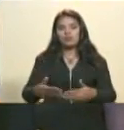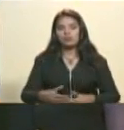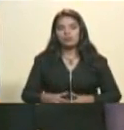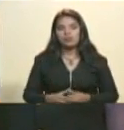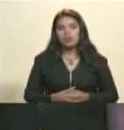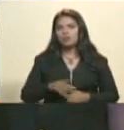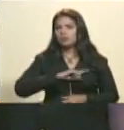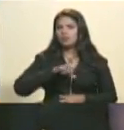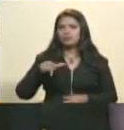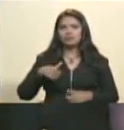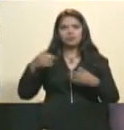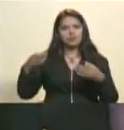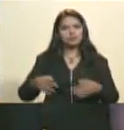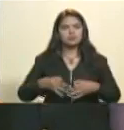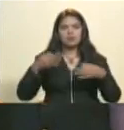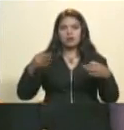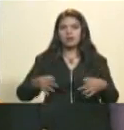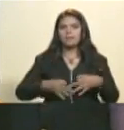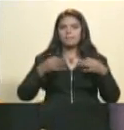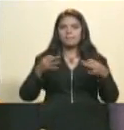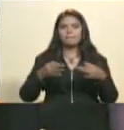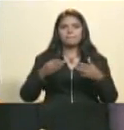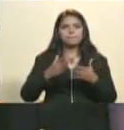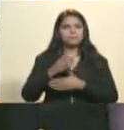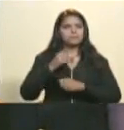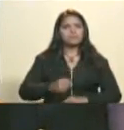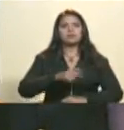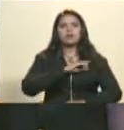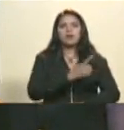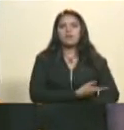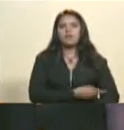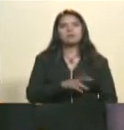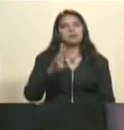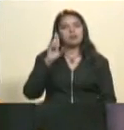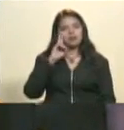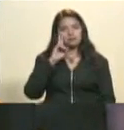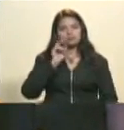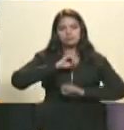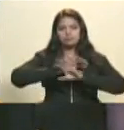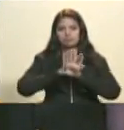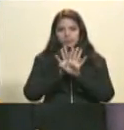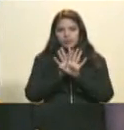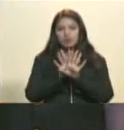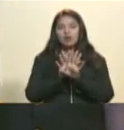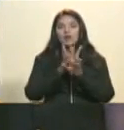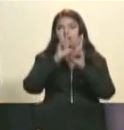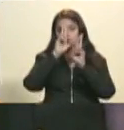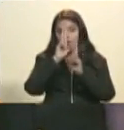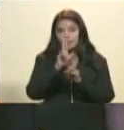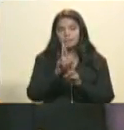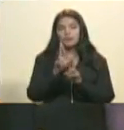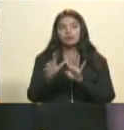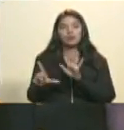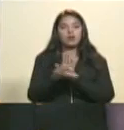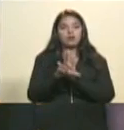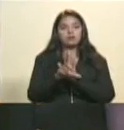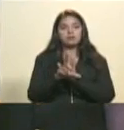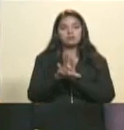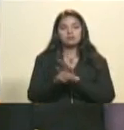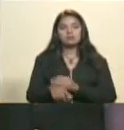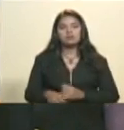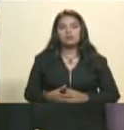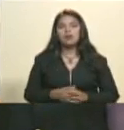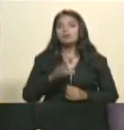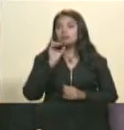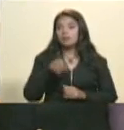Actuaremos siempre con la fuerza de la razón, el respeto a la legalidad y a